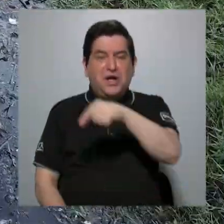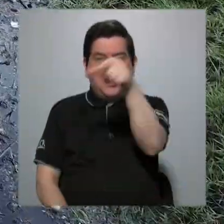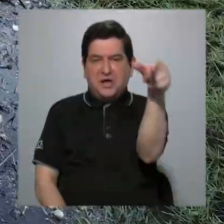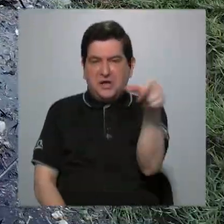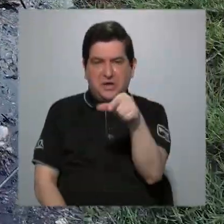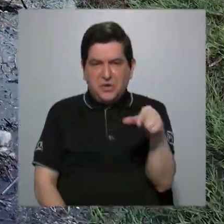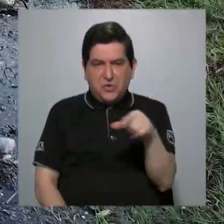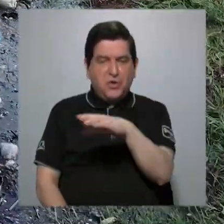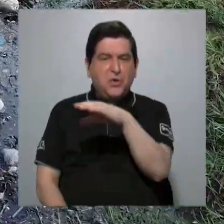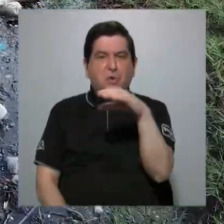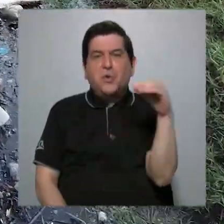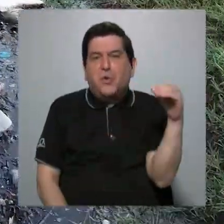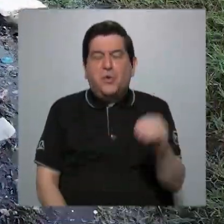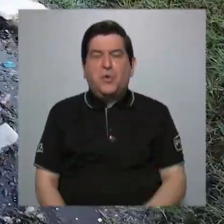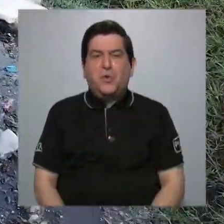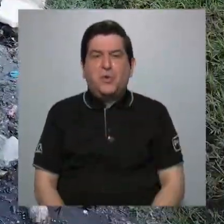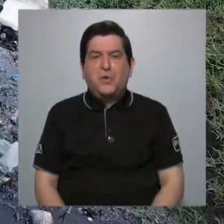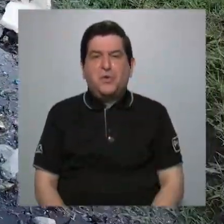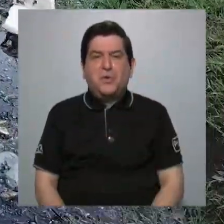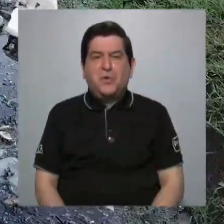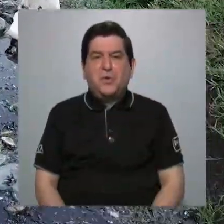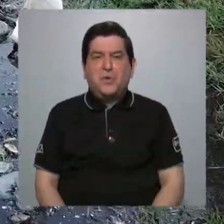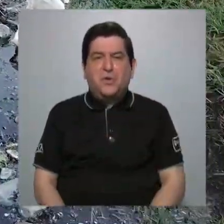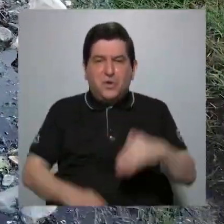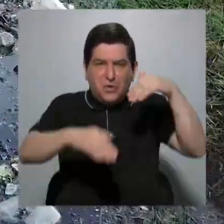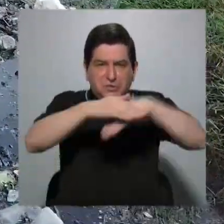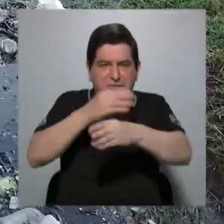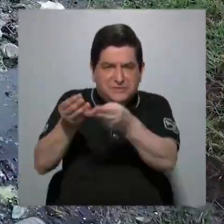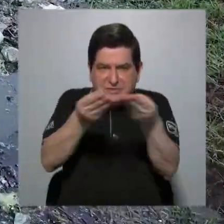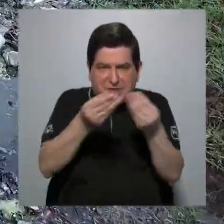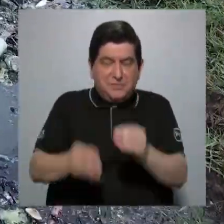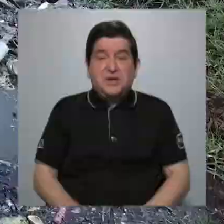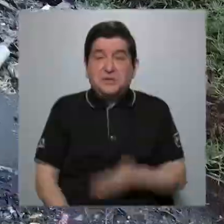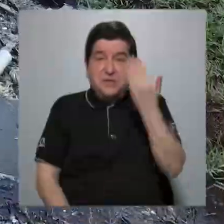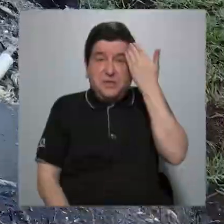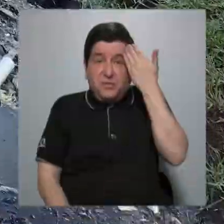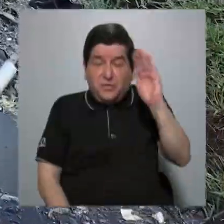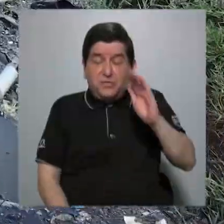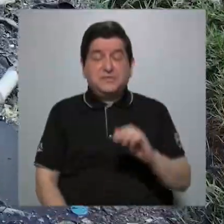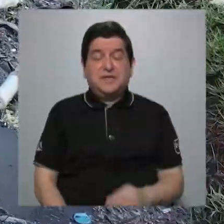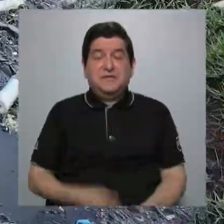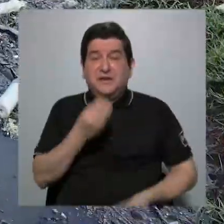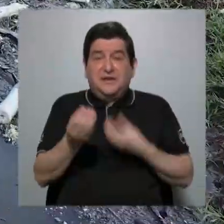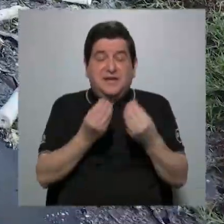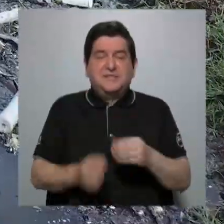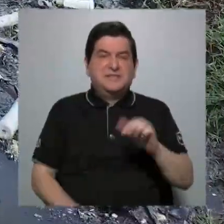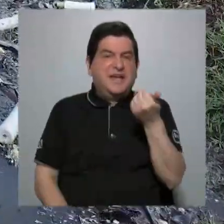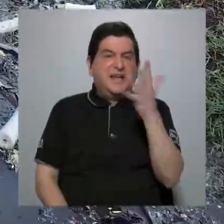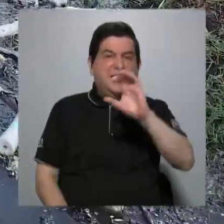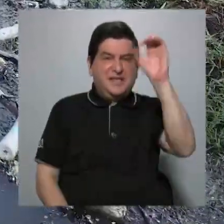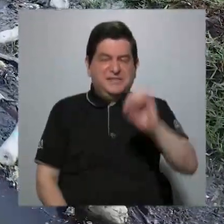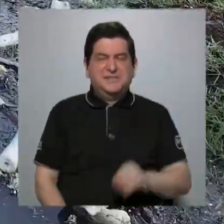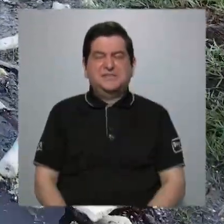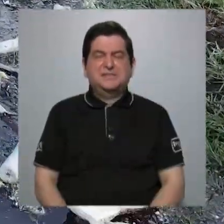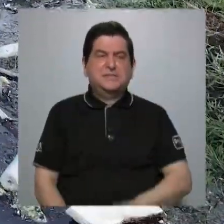en ríos, o se entierra, no se sabe qué se hace, un 15% más o menos,